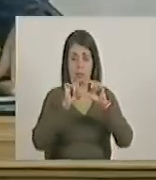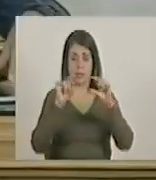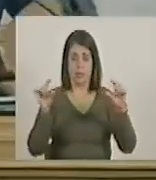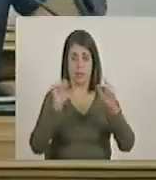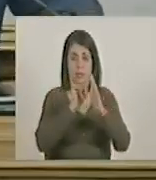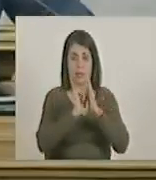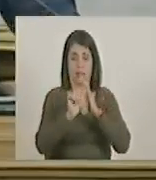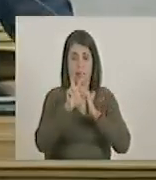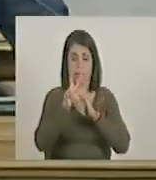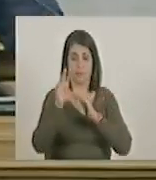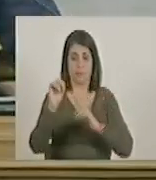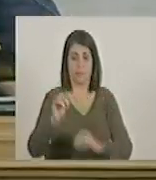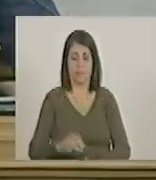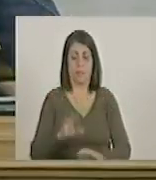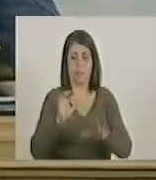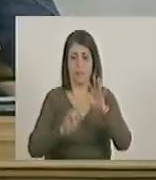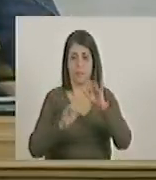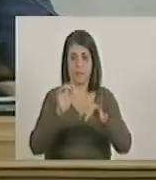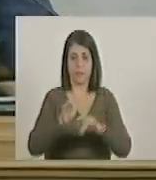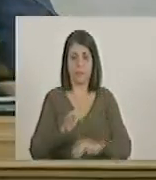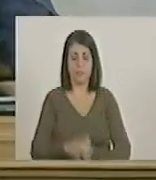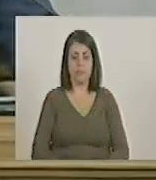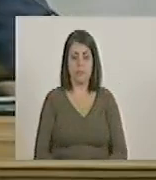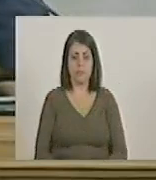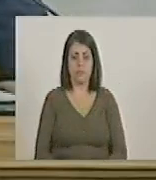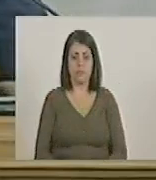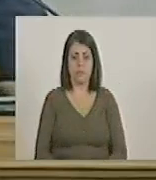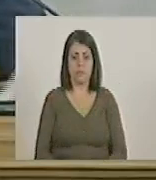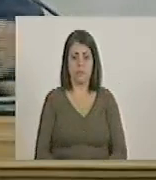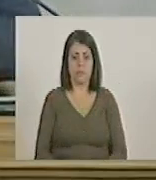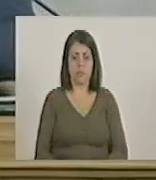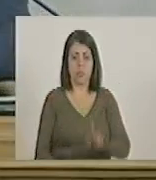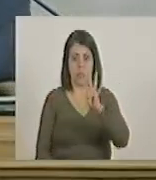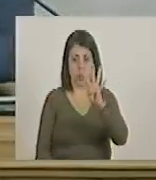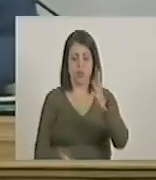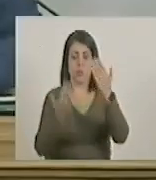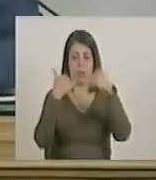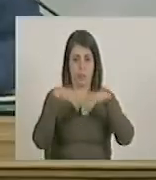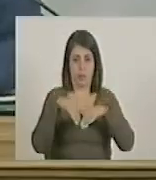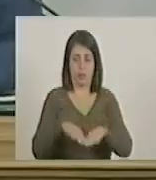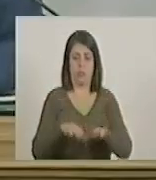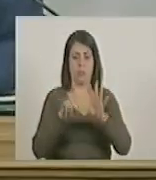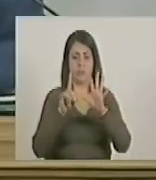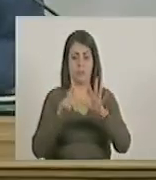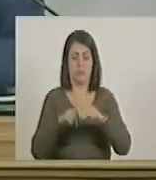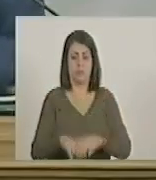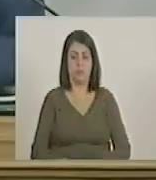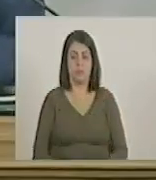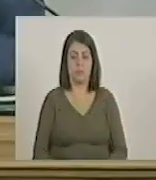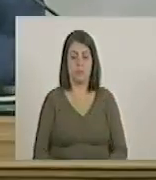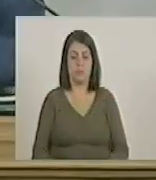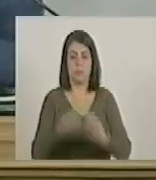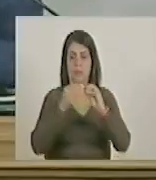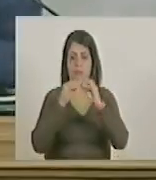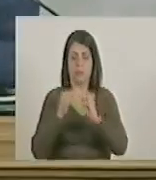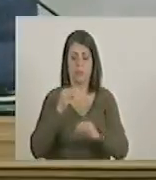artículo 30, ciudadana secretaria. Perdón, el primero, el numeral 4, con la